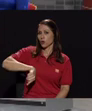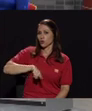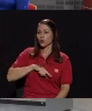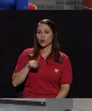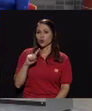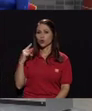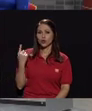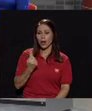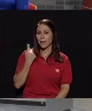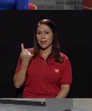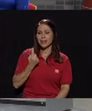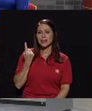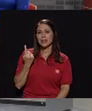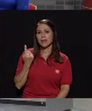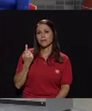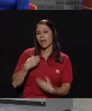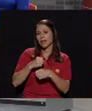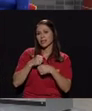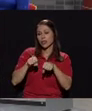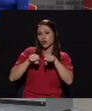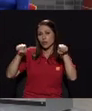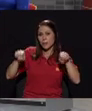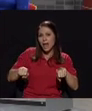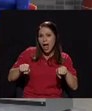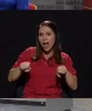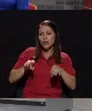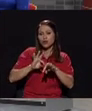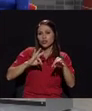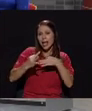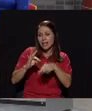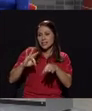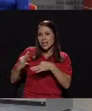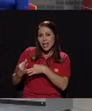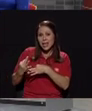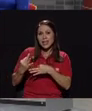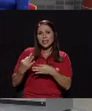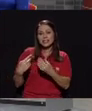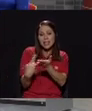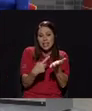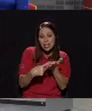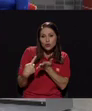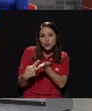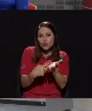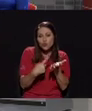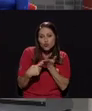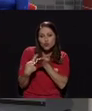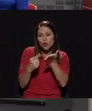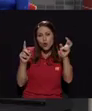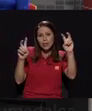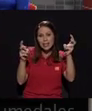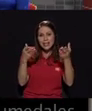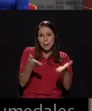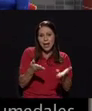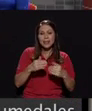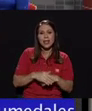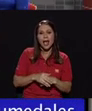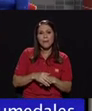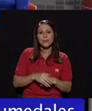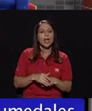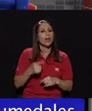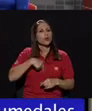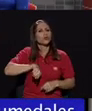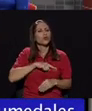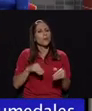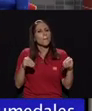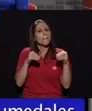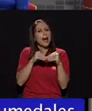nosotros estamos no solamente haciendo seminarios, talleres y digamos, discusión sobre esta temática, sino que